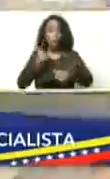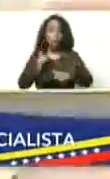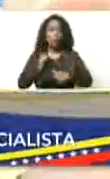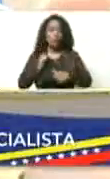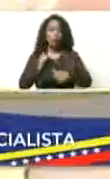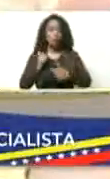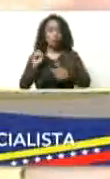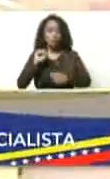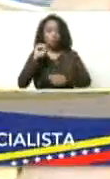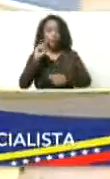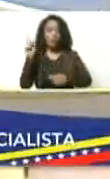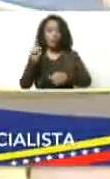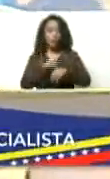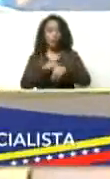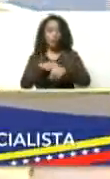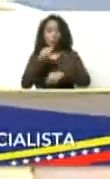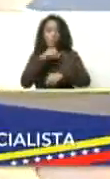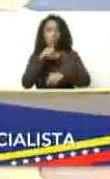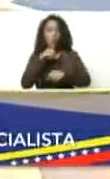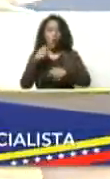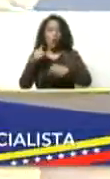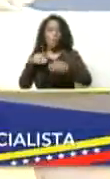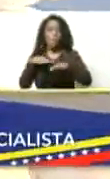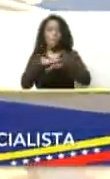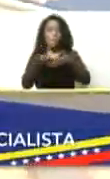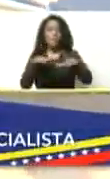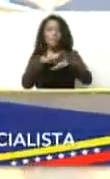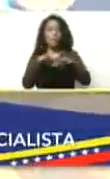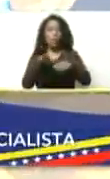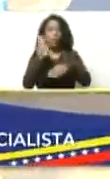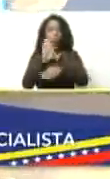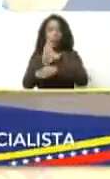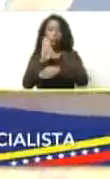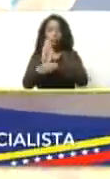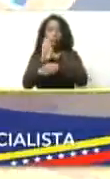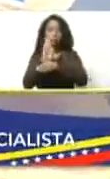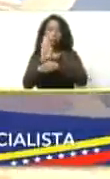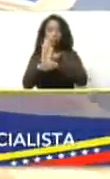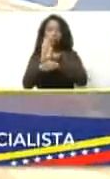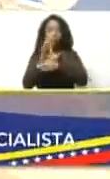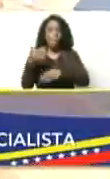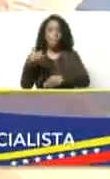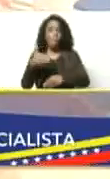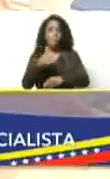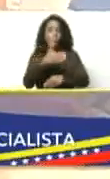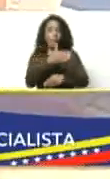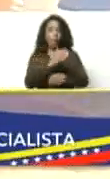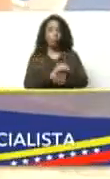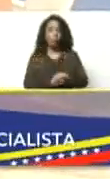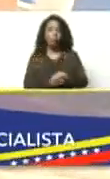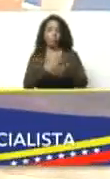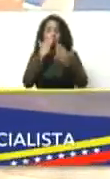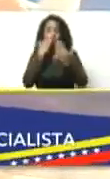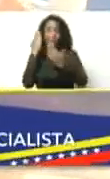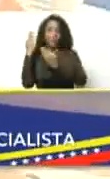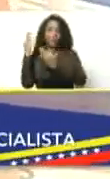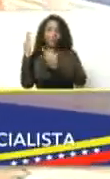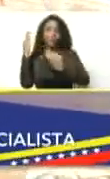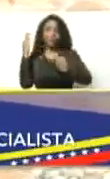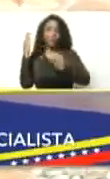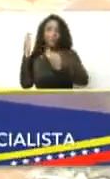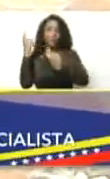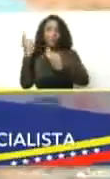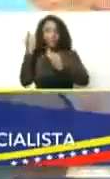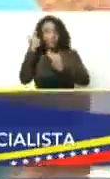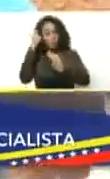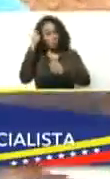de resistencia una piscina y empezamos a criar tilapia. La piscina, sí, piscina. Aquí quedan, ¿te acuerdas de los antiguos Inán